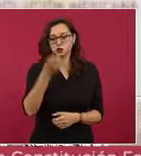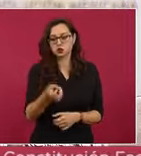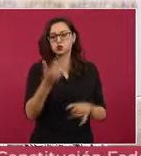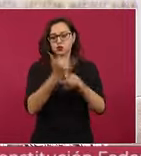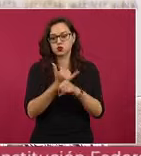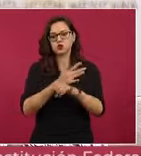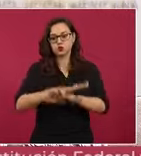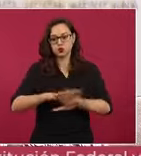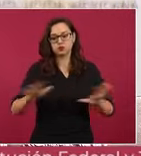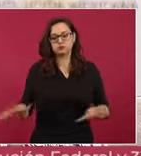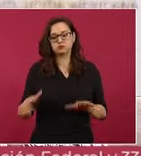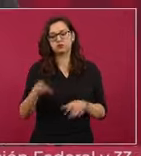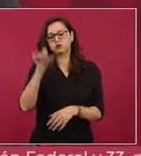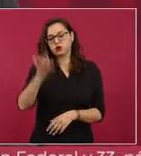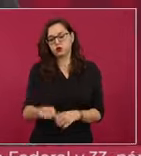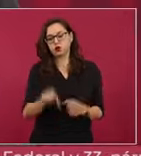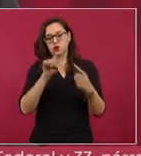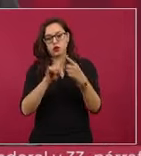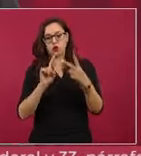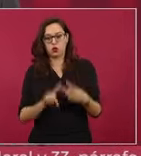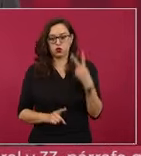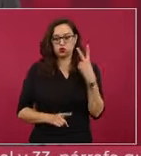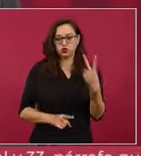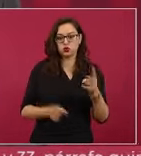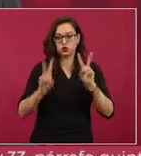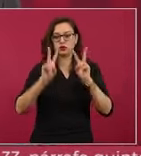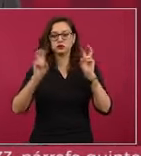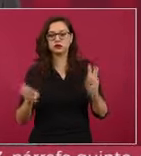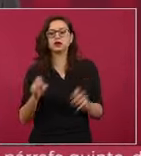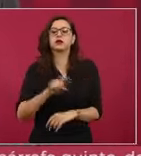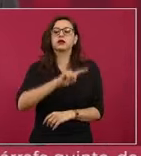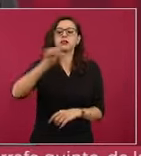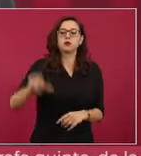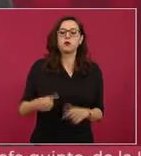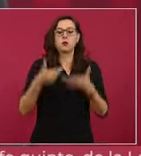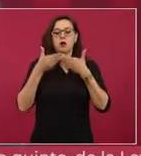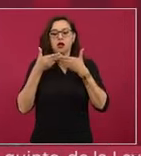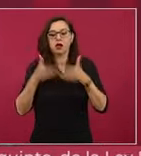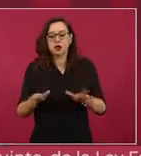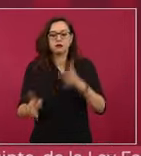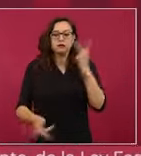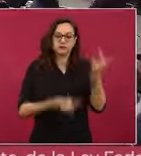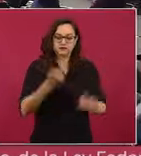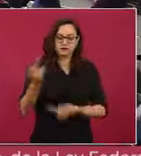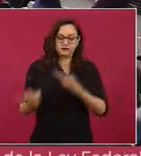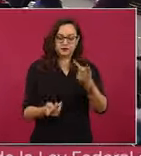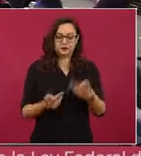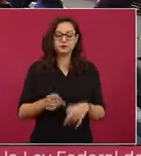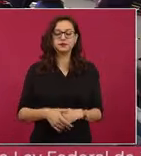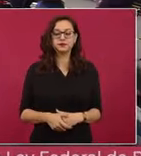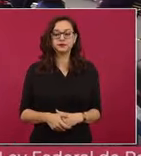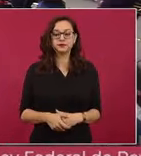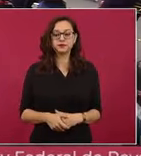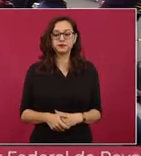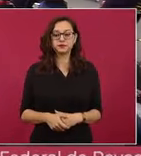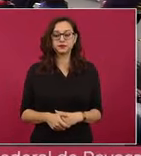eso, son los dos temas. Y luego abrimos para preguntas y respuestas.